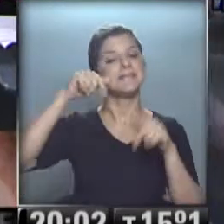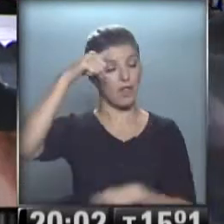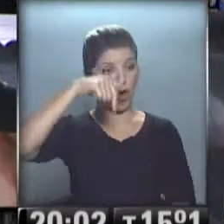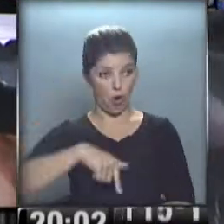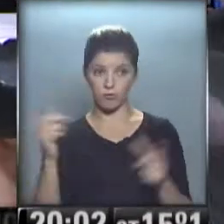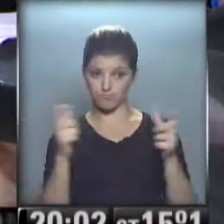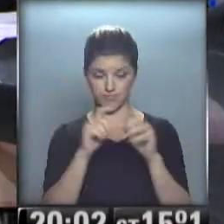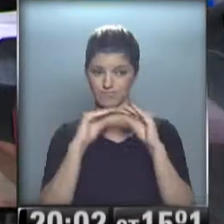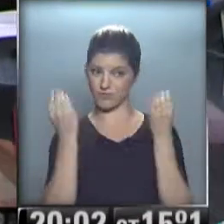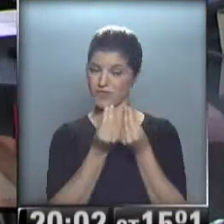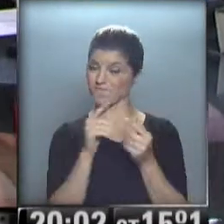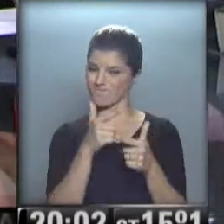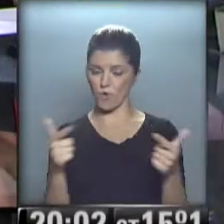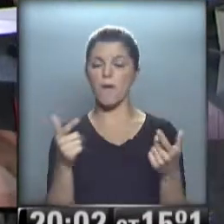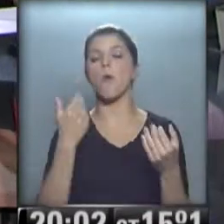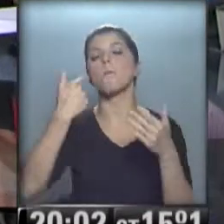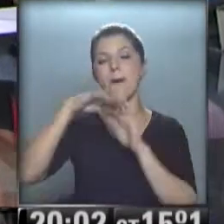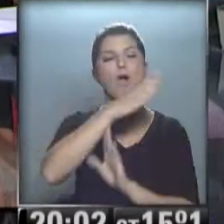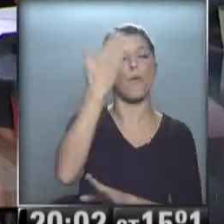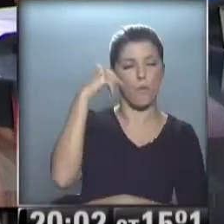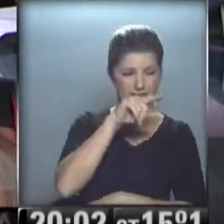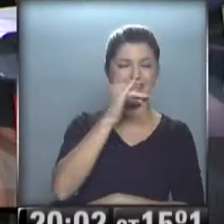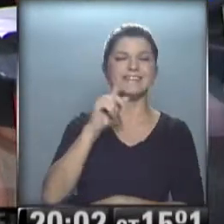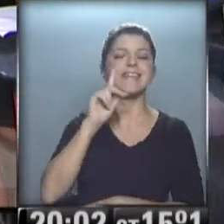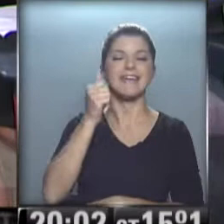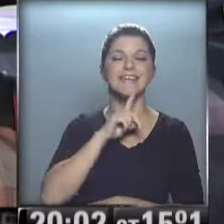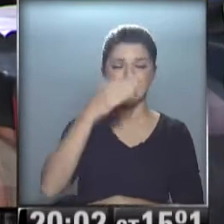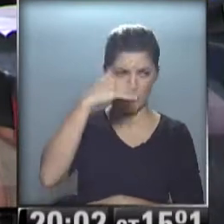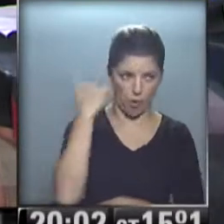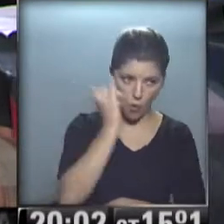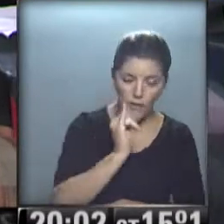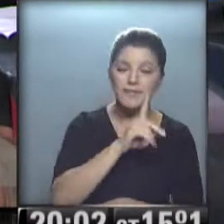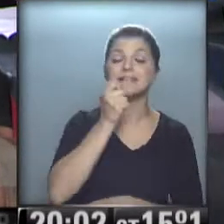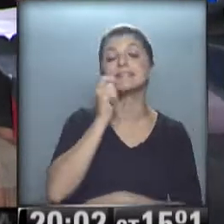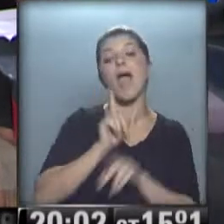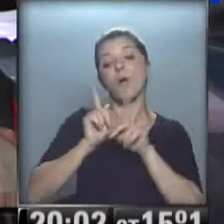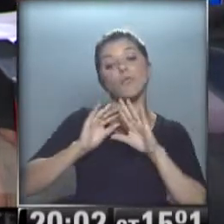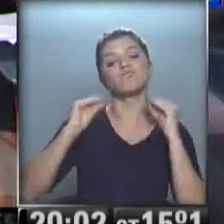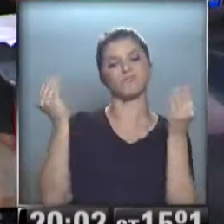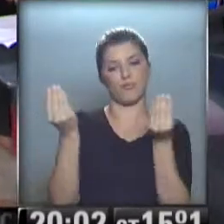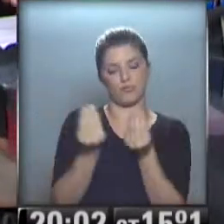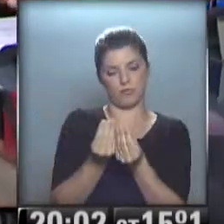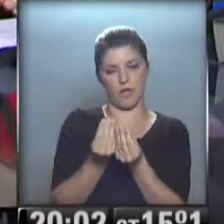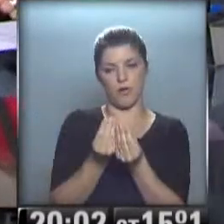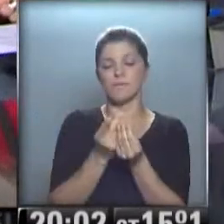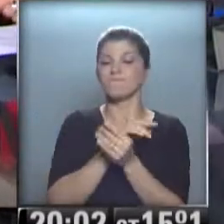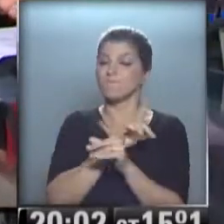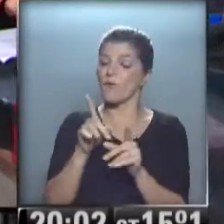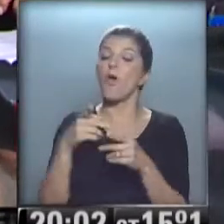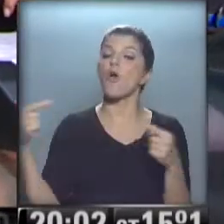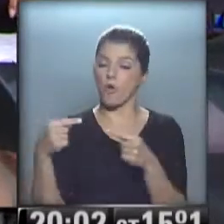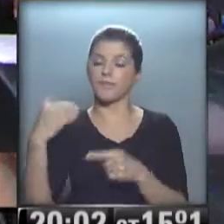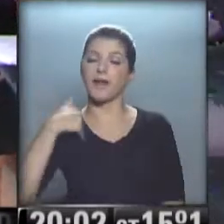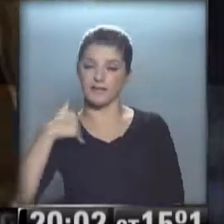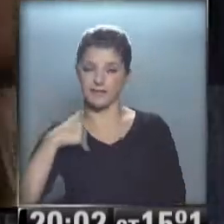ningún resultado, o en todo caso, como adelantaba, iba a ampliar Alfredo Zayat, si hubo alguna resolución del juez, no es a favor de la República Argentina.